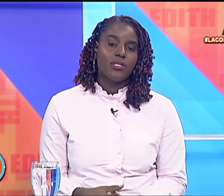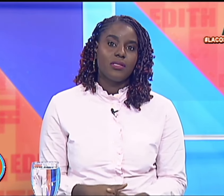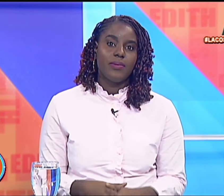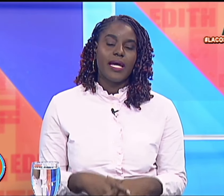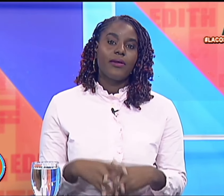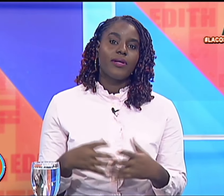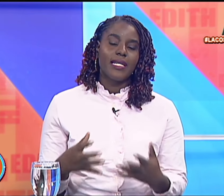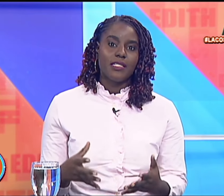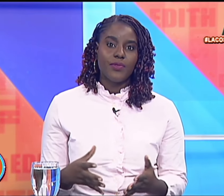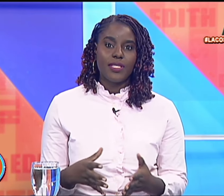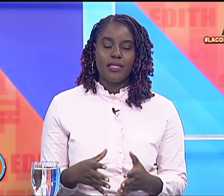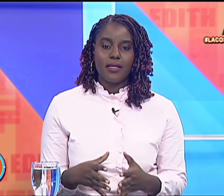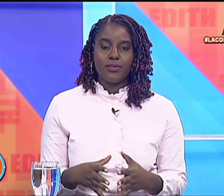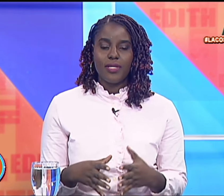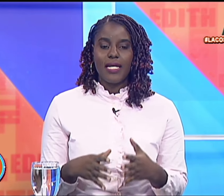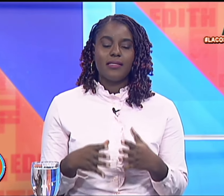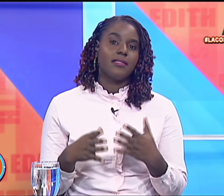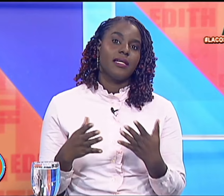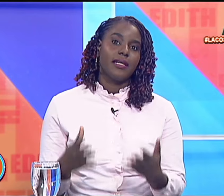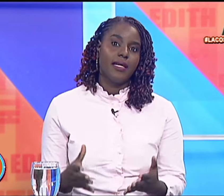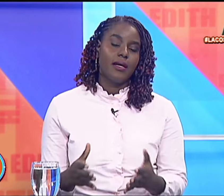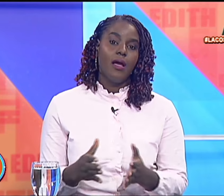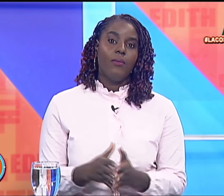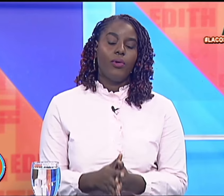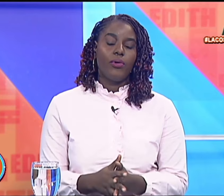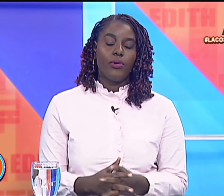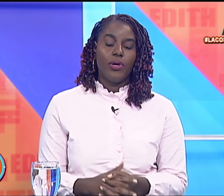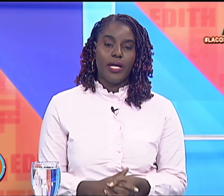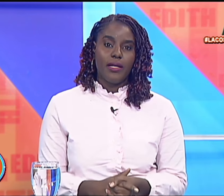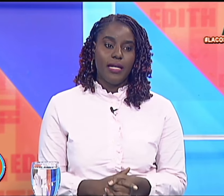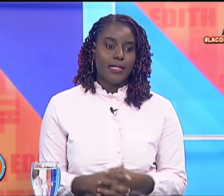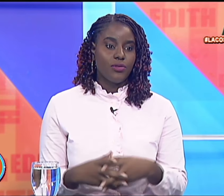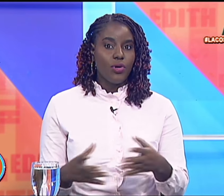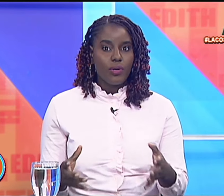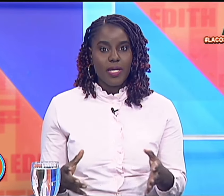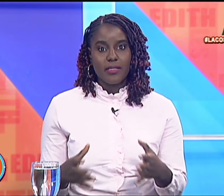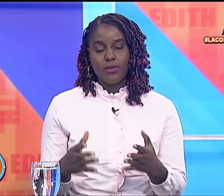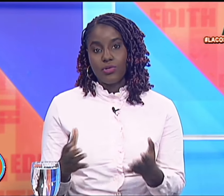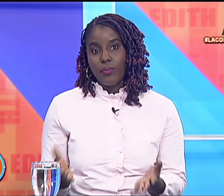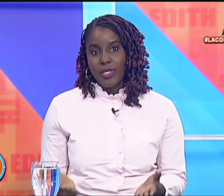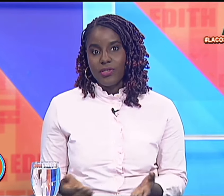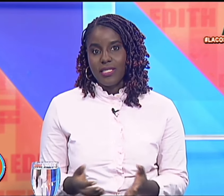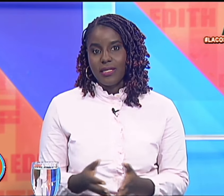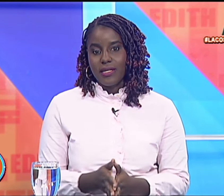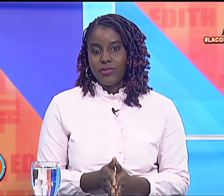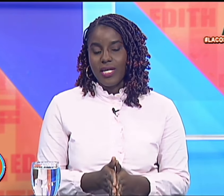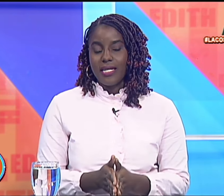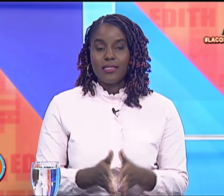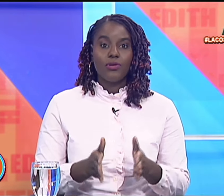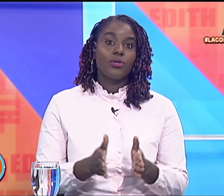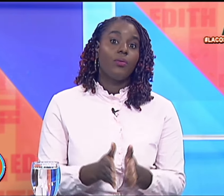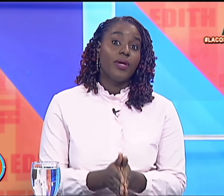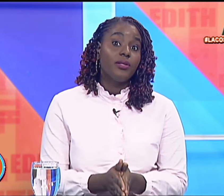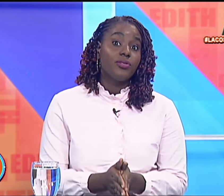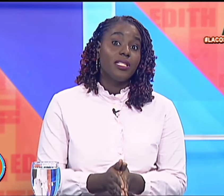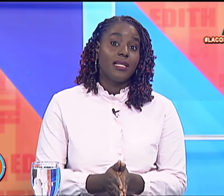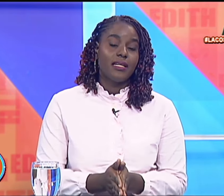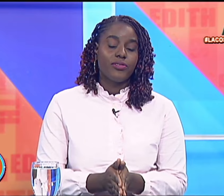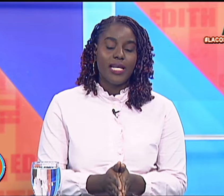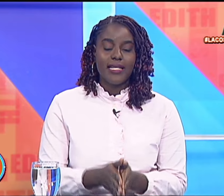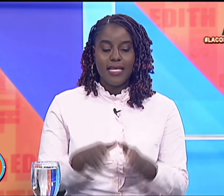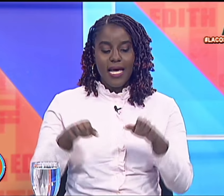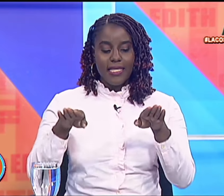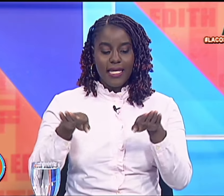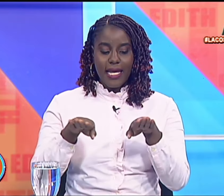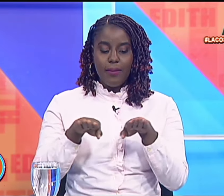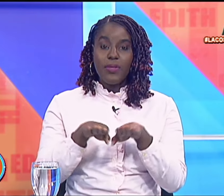estados, si bien hay organismos internacionales y se rigen por las normas y los convenios internacionales, los convenios